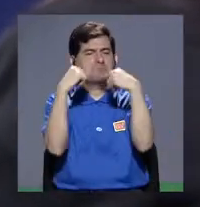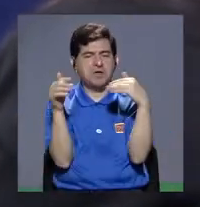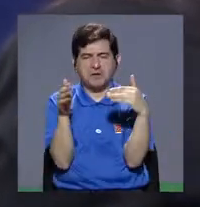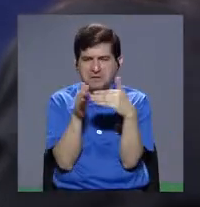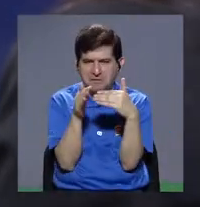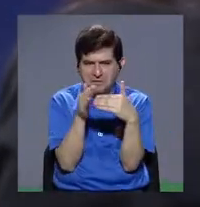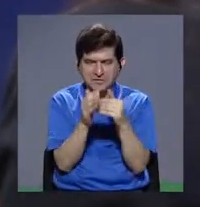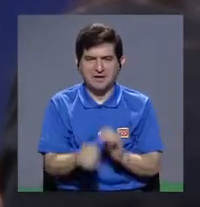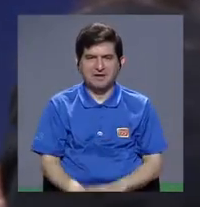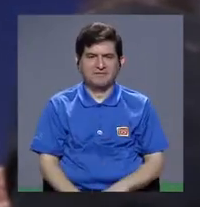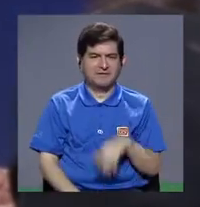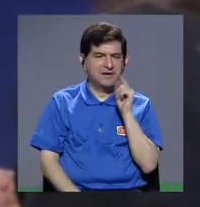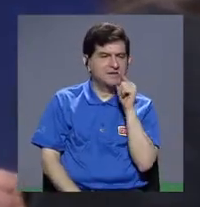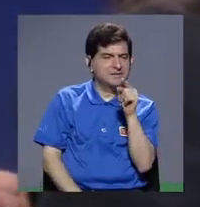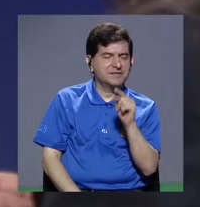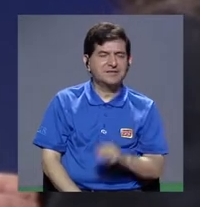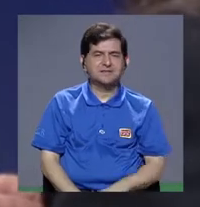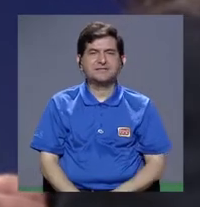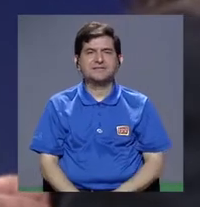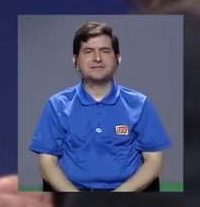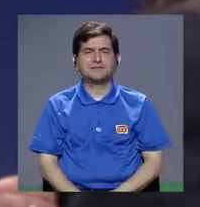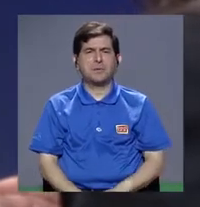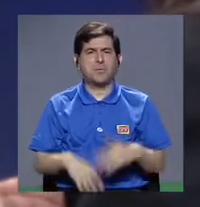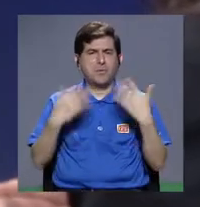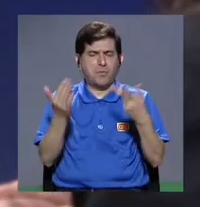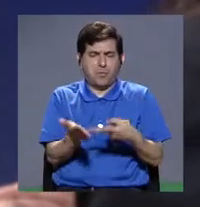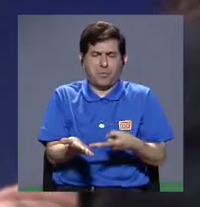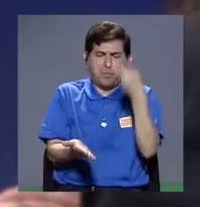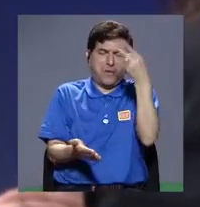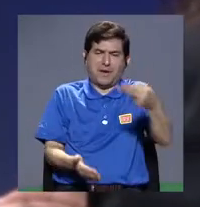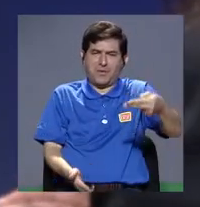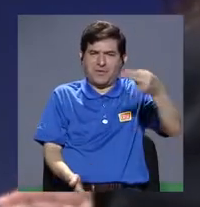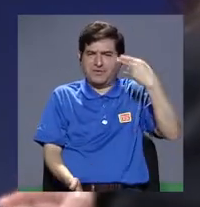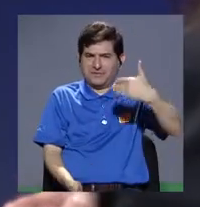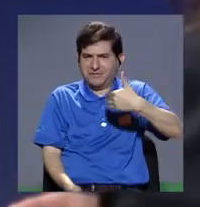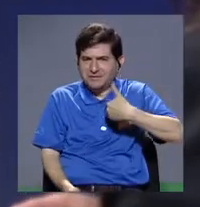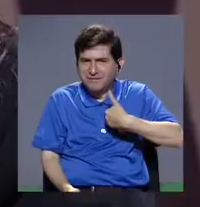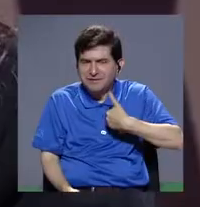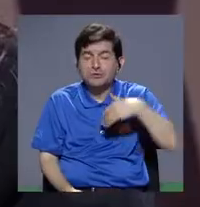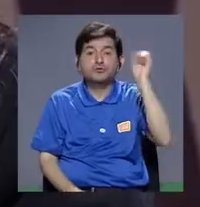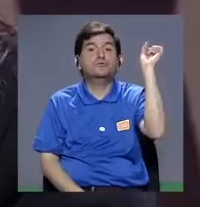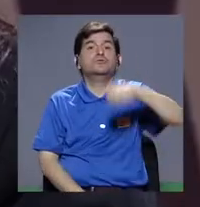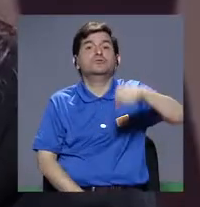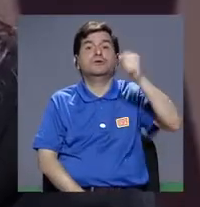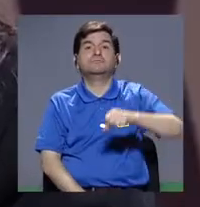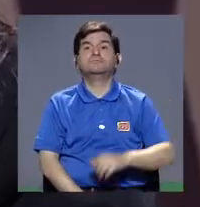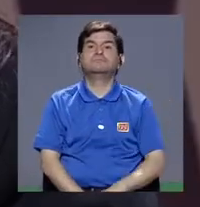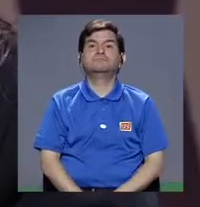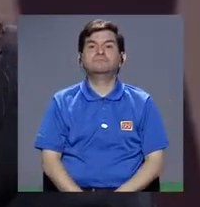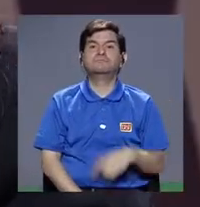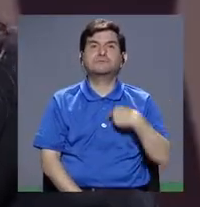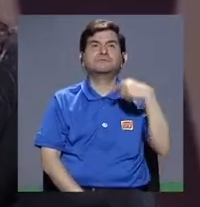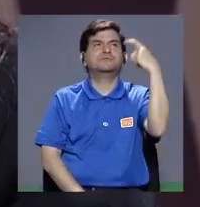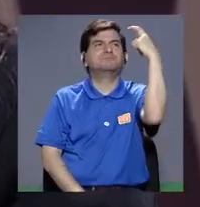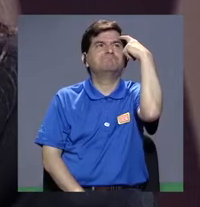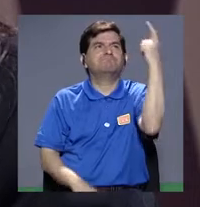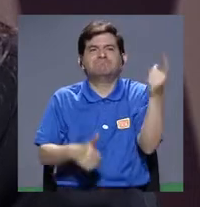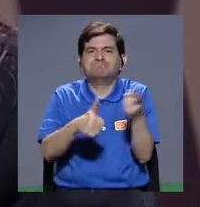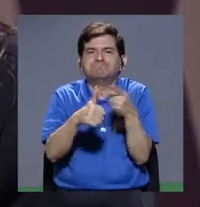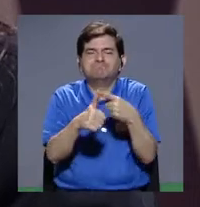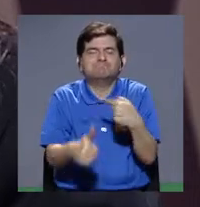que regrese a eso le da una gran riqueza también a la historia sí porque bueno yo pensaba